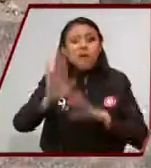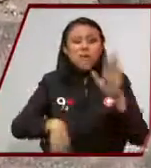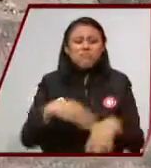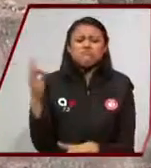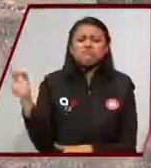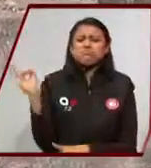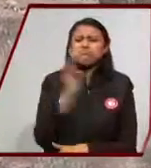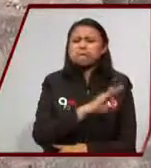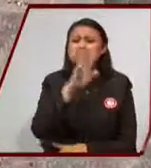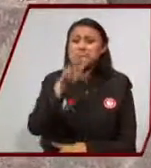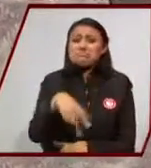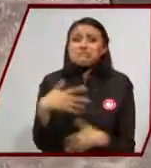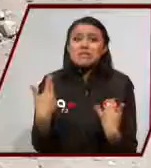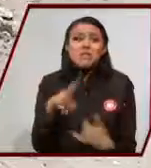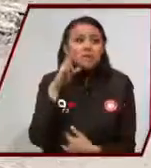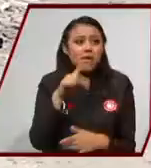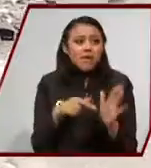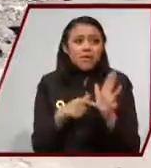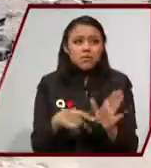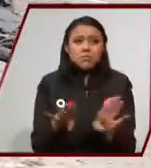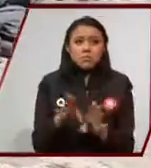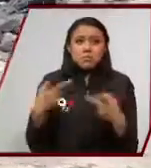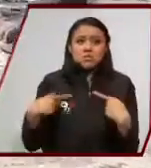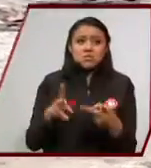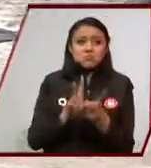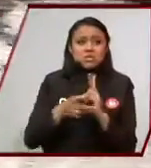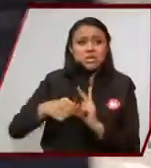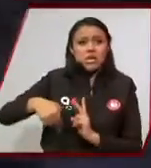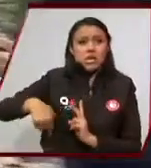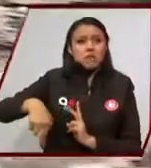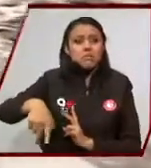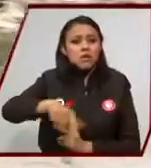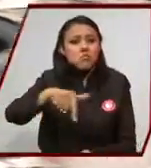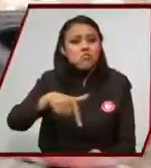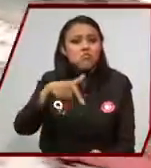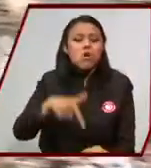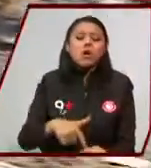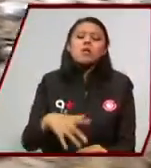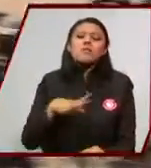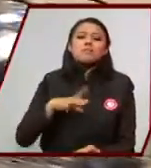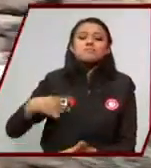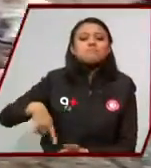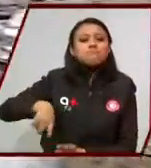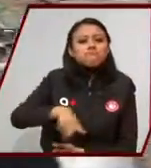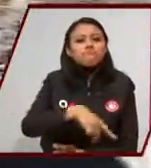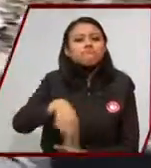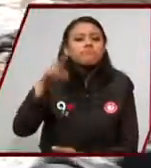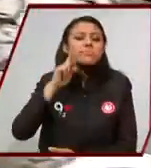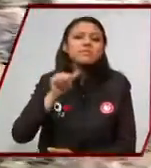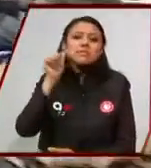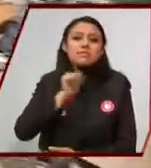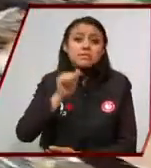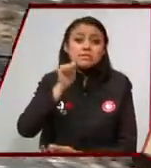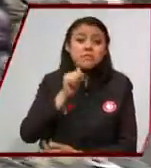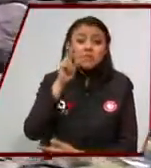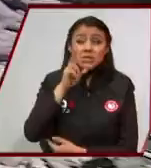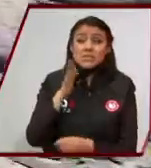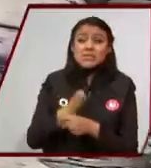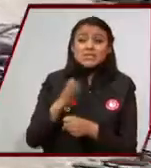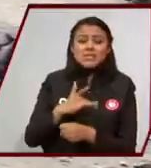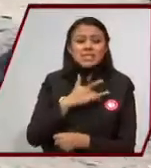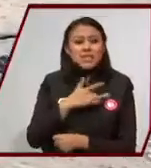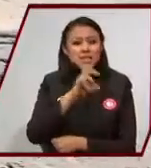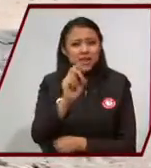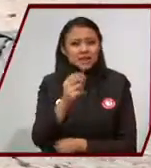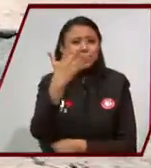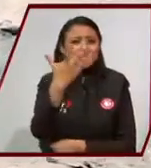intenso. Imagínense nada más cómo es para los vecinos caminar por esta zona que tienen que atravesar forzosamente. Ahorita la temperatura es de